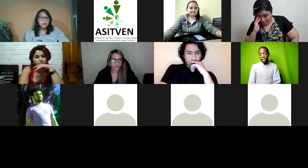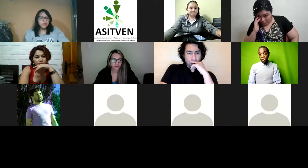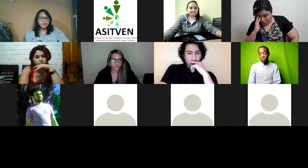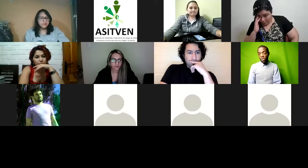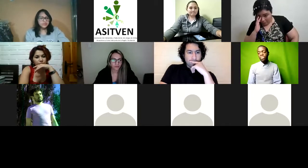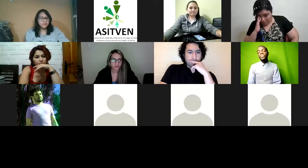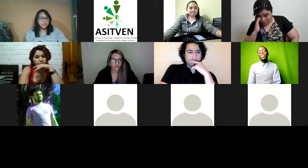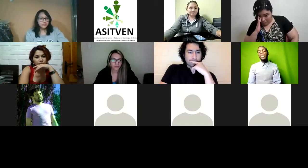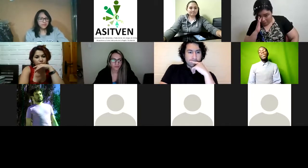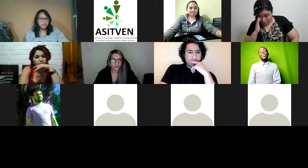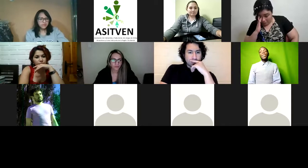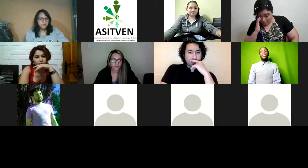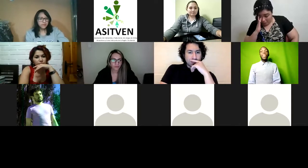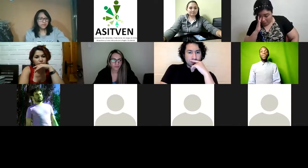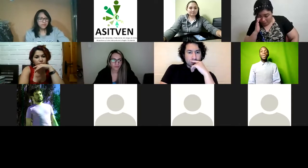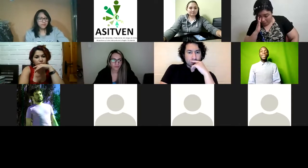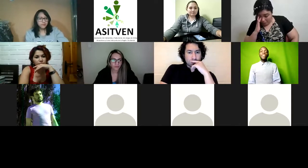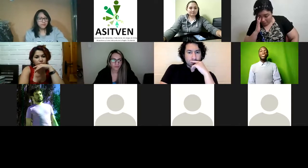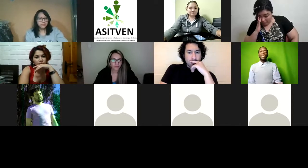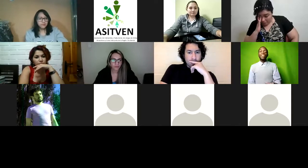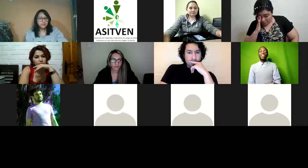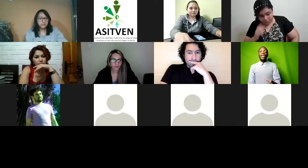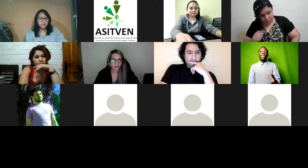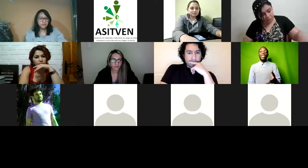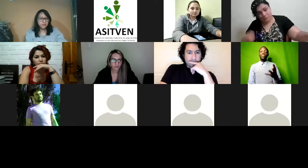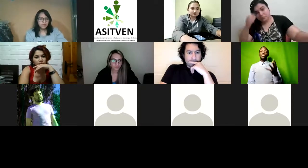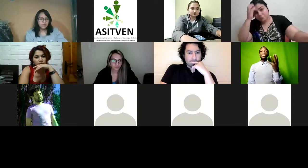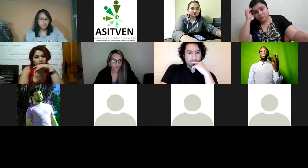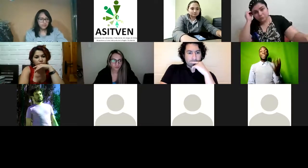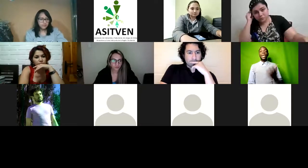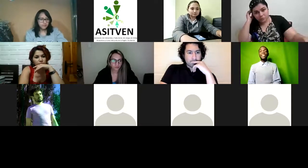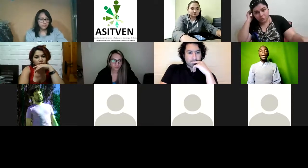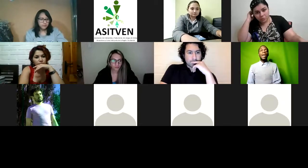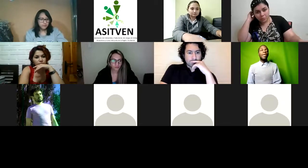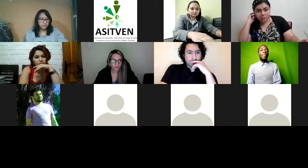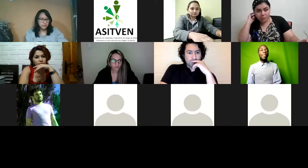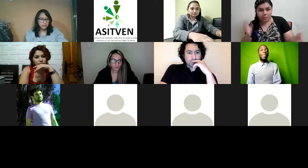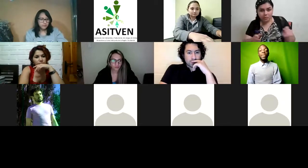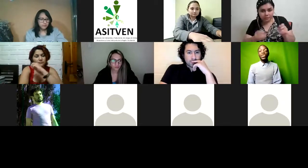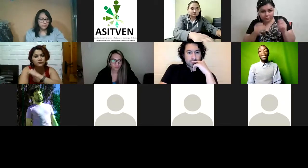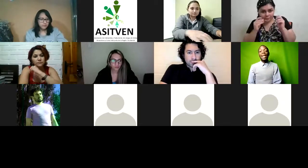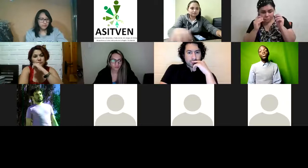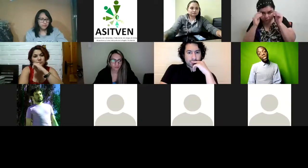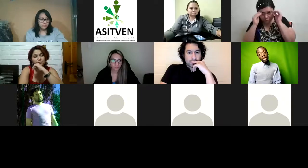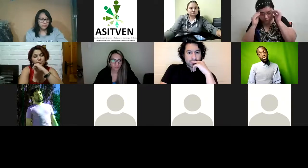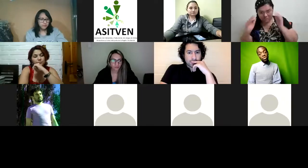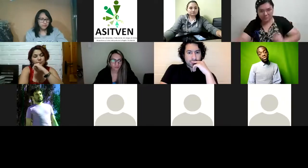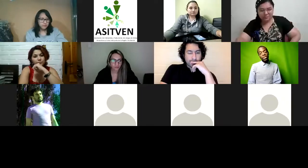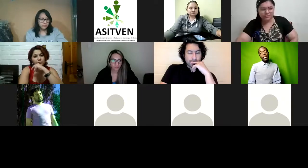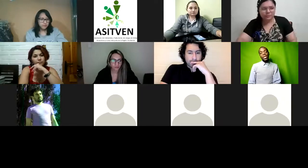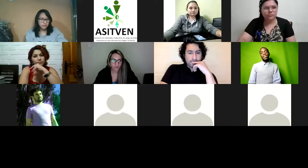de ese mismo siglo. Pero entonces llegó a tener mucha importancia la participación de Estados